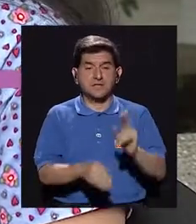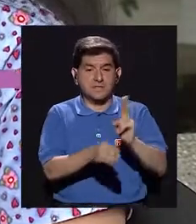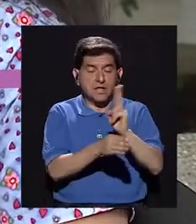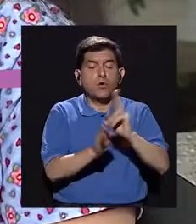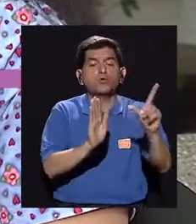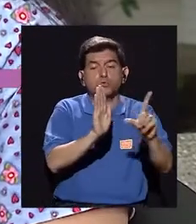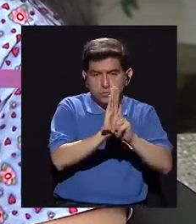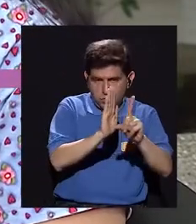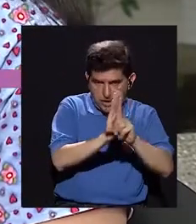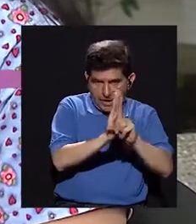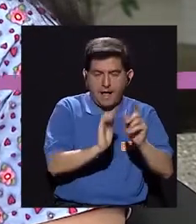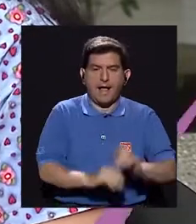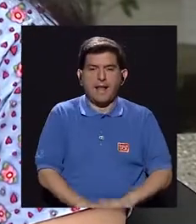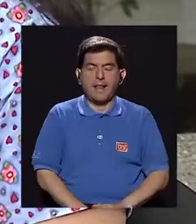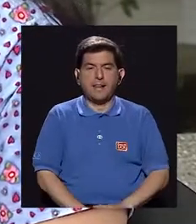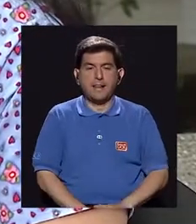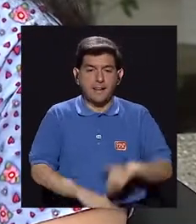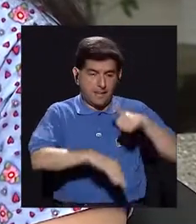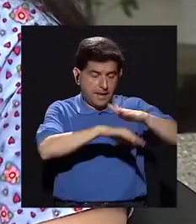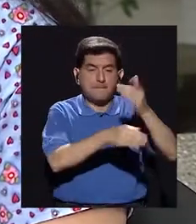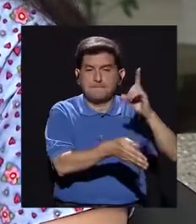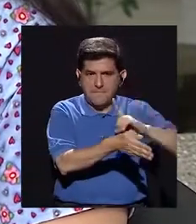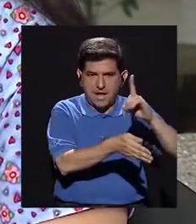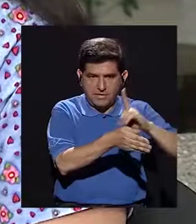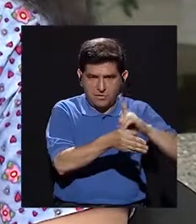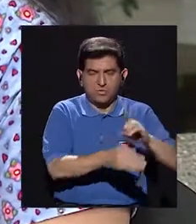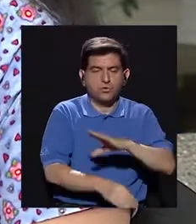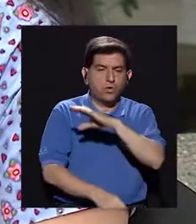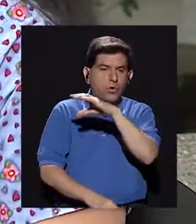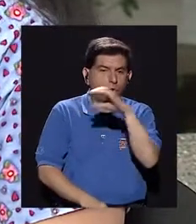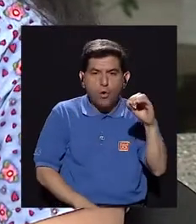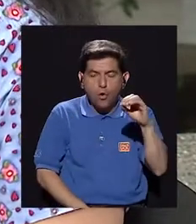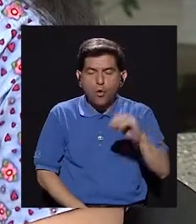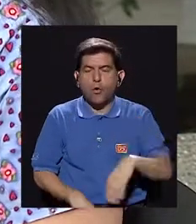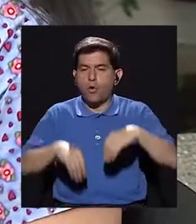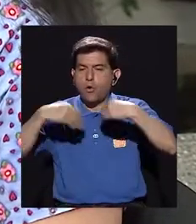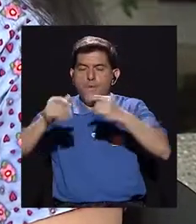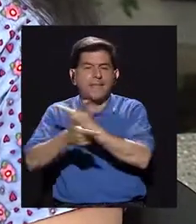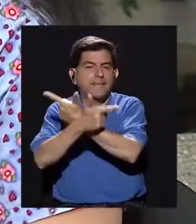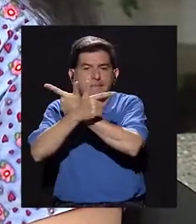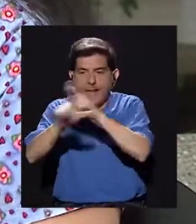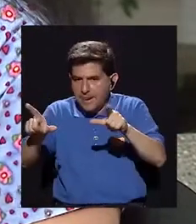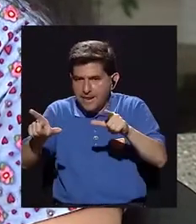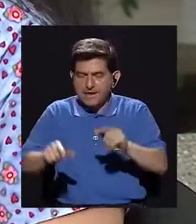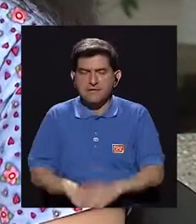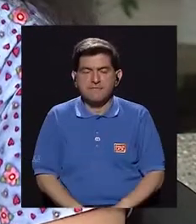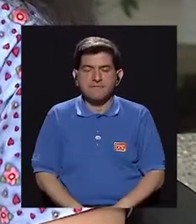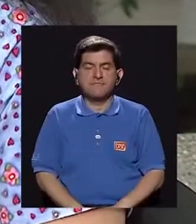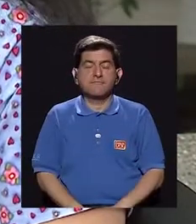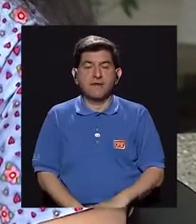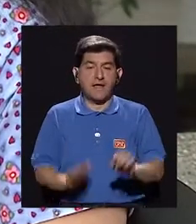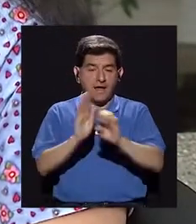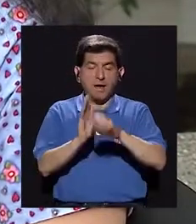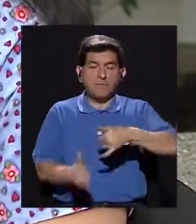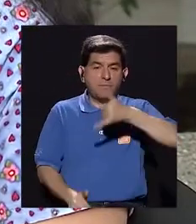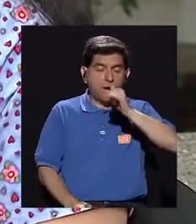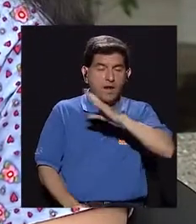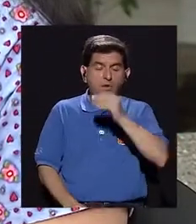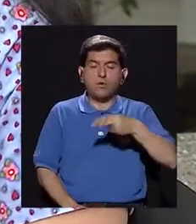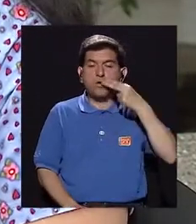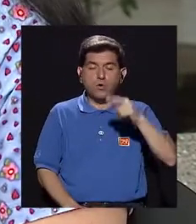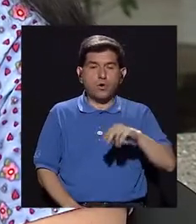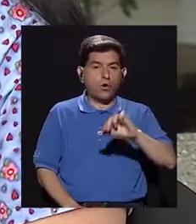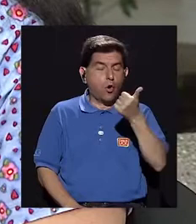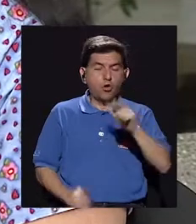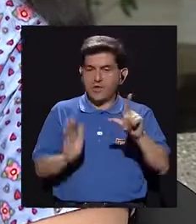son legales, pero las que son prescripción médica o las que hay de venta libre, como lo que es alcohol y tabaco, y